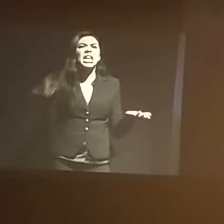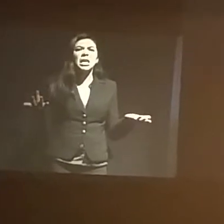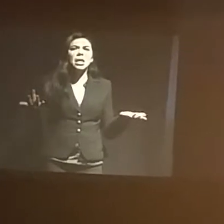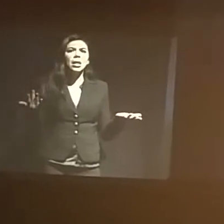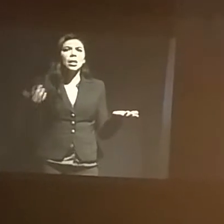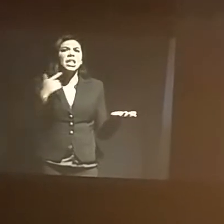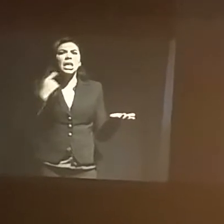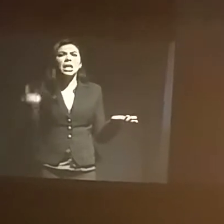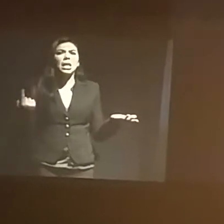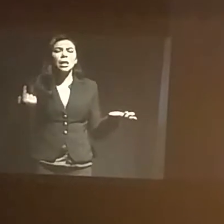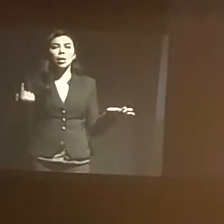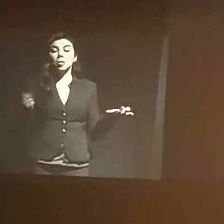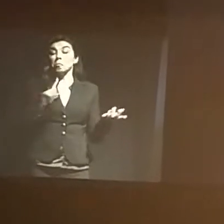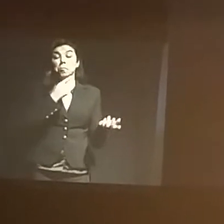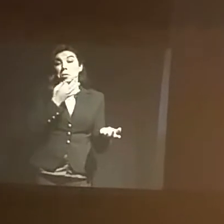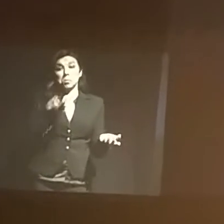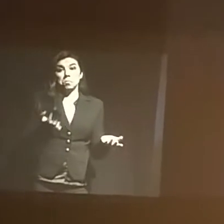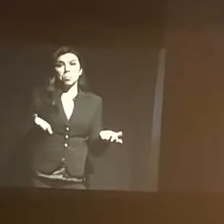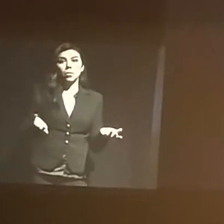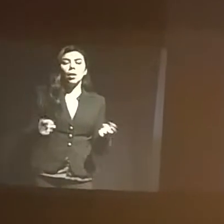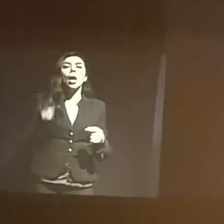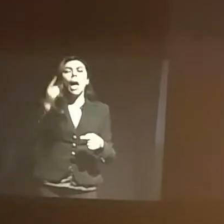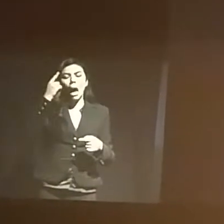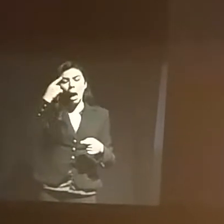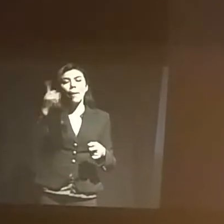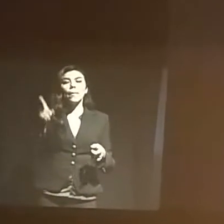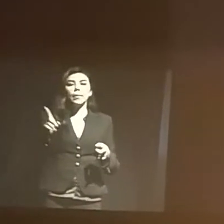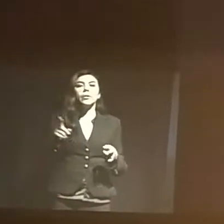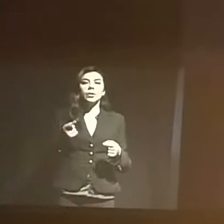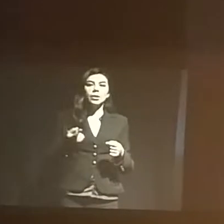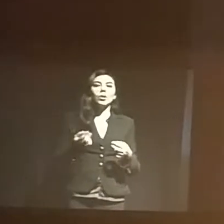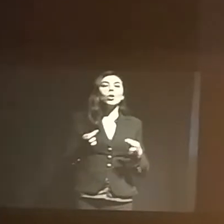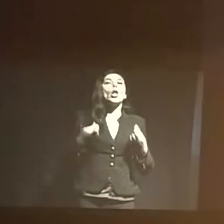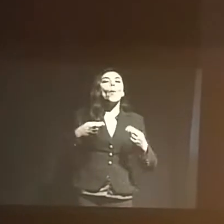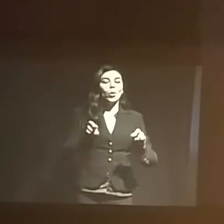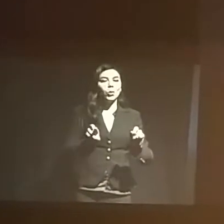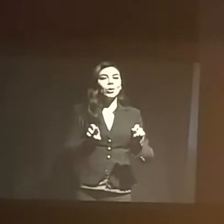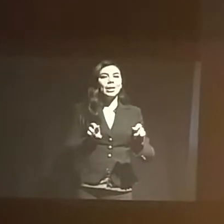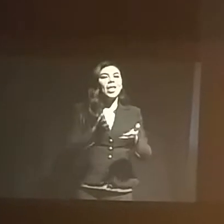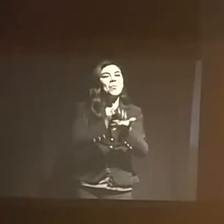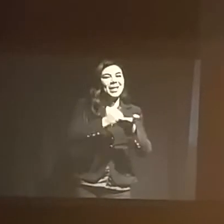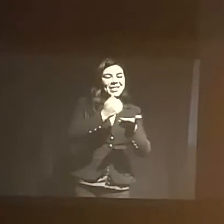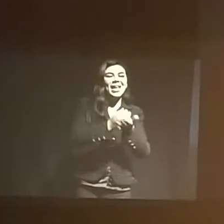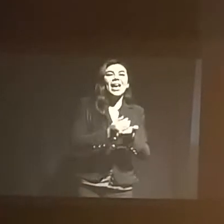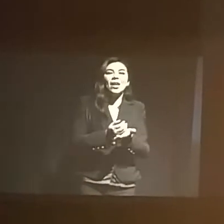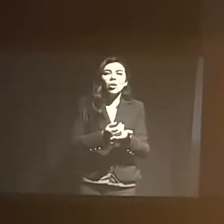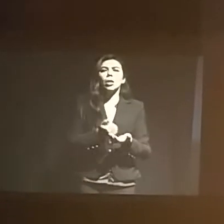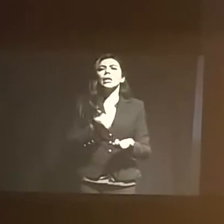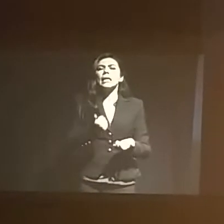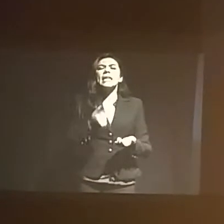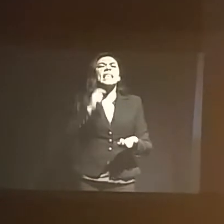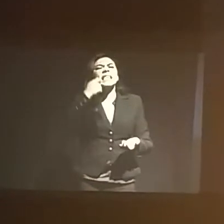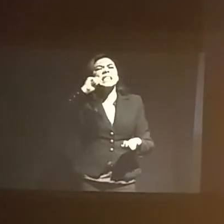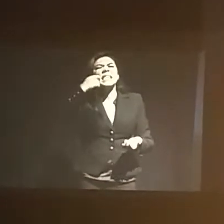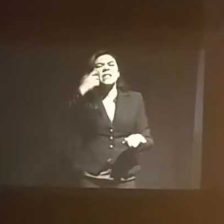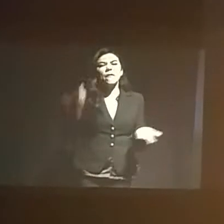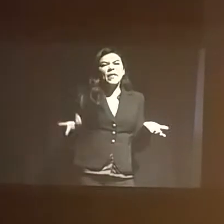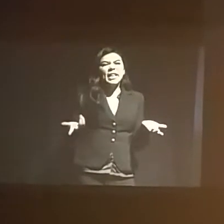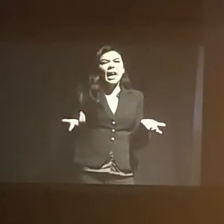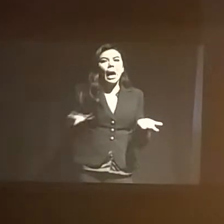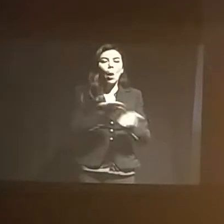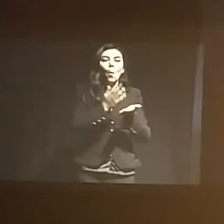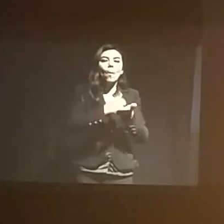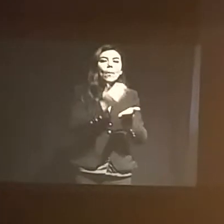Edificios consistoriales, ¿cuántos? No dice. Pero nos da una oportunidad. Nos da una oportunidad de plantearnos realmente en el escenario de qué significa un plan